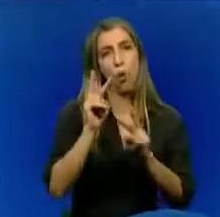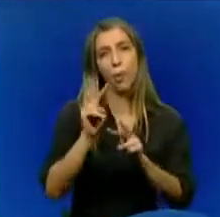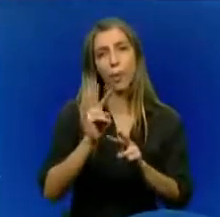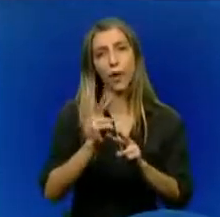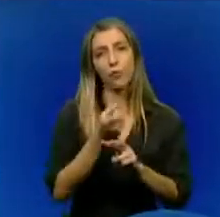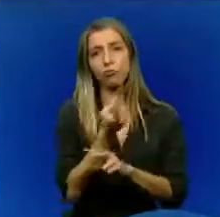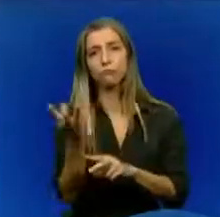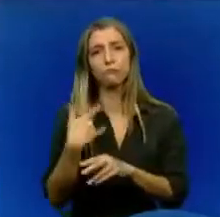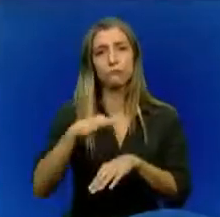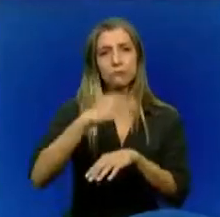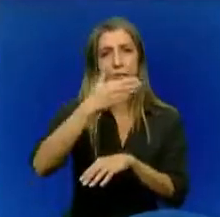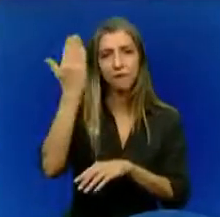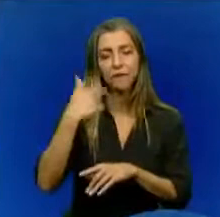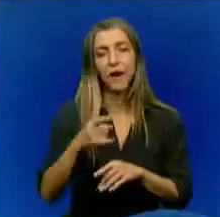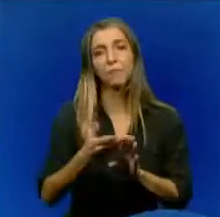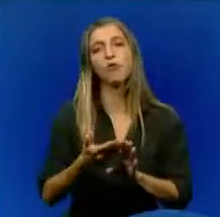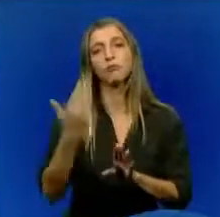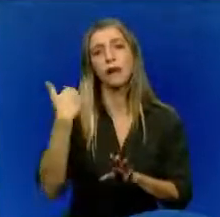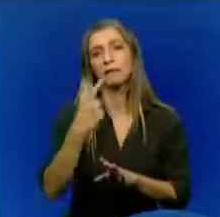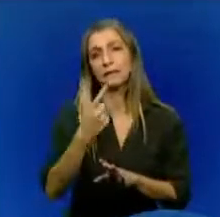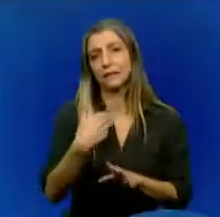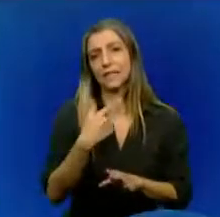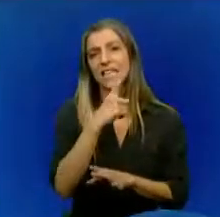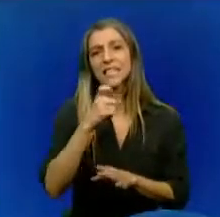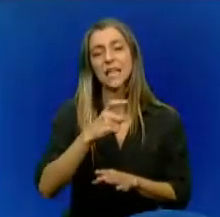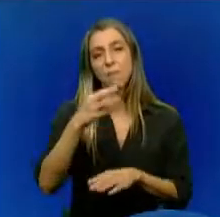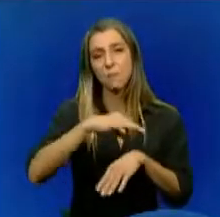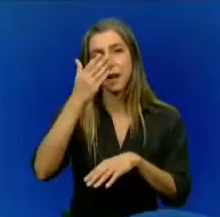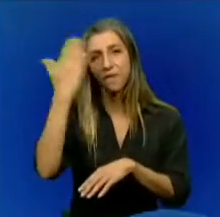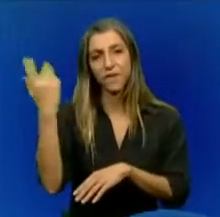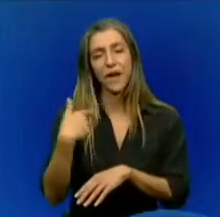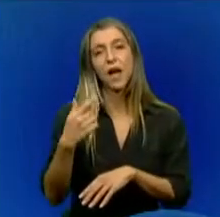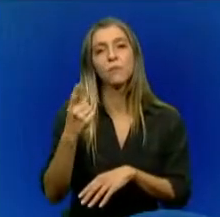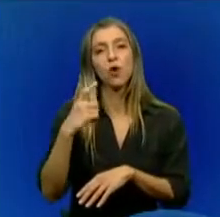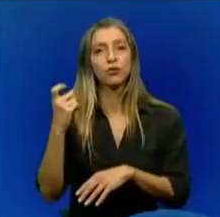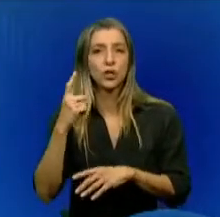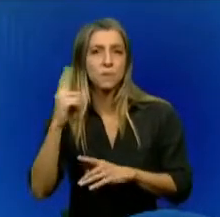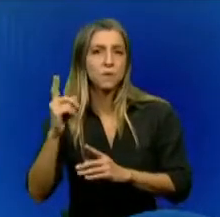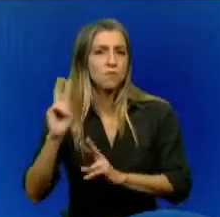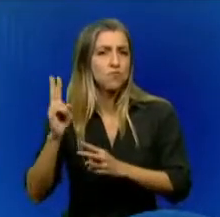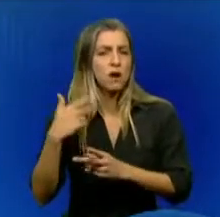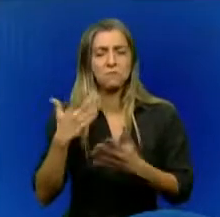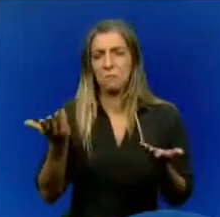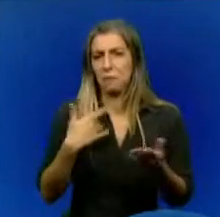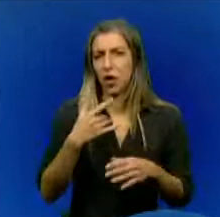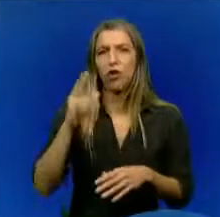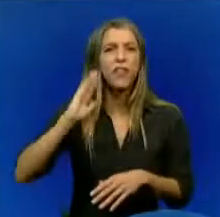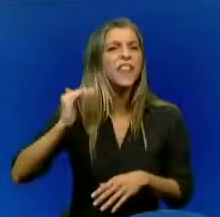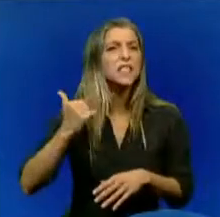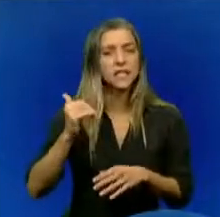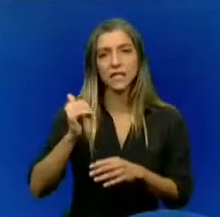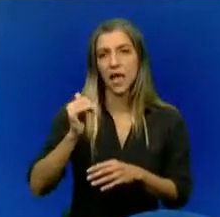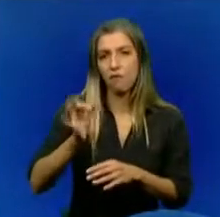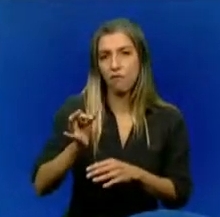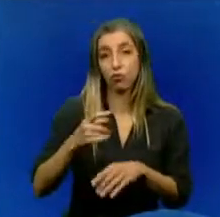casos y había habido 100 muertes. Quedaban atrás los 16.000 casos de octubre, en el pico más alto de la primera